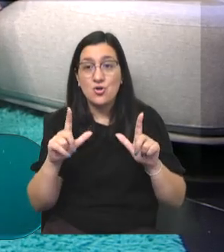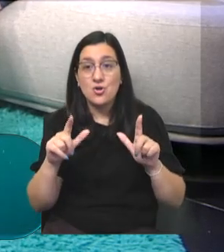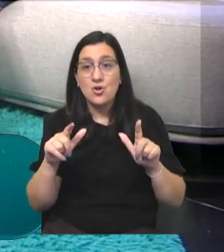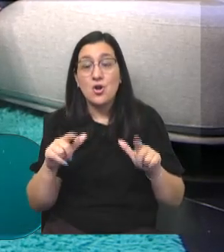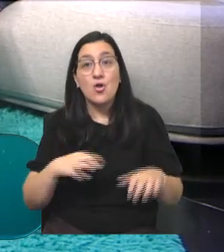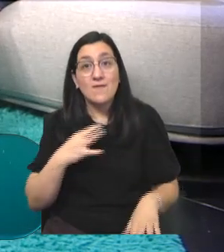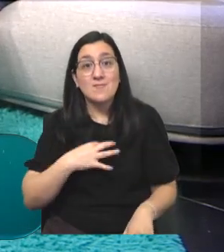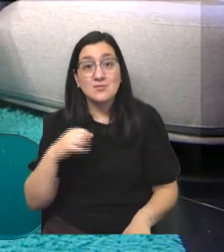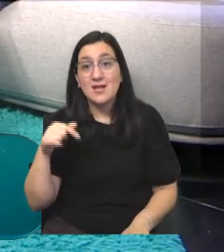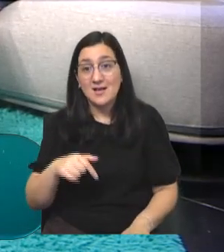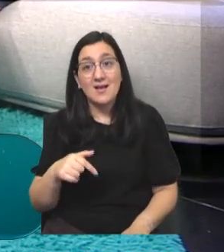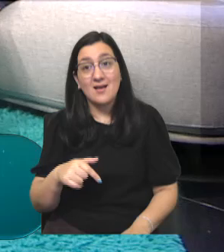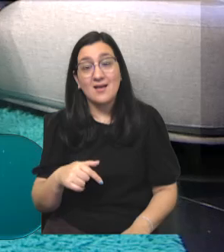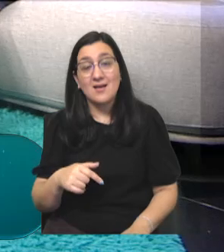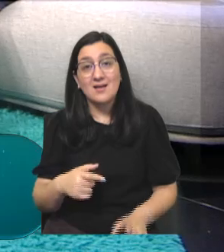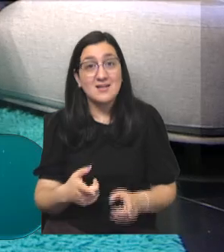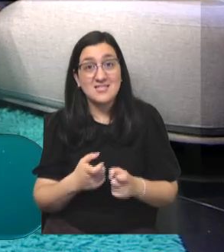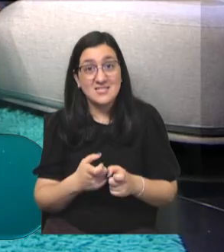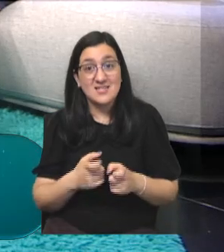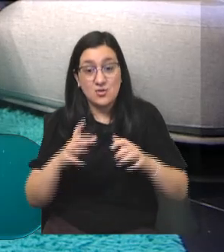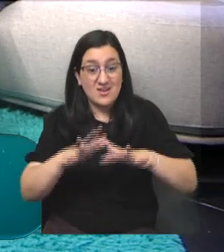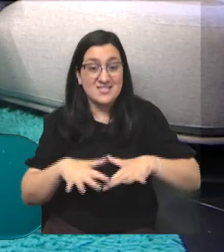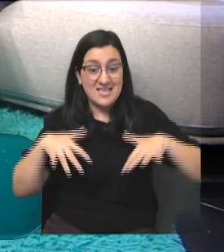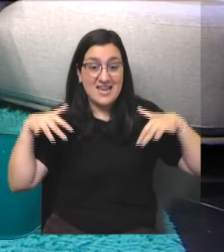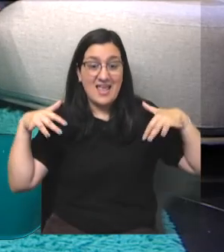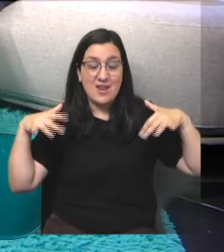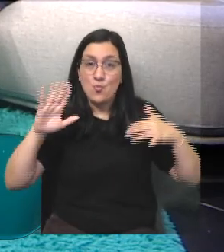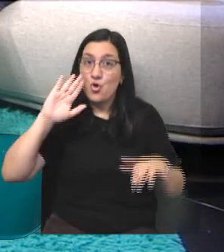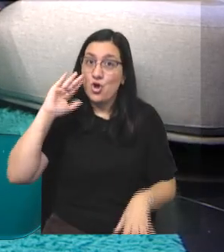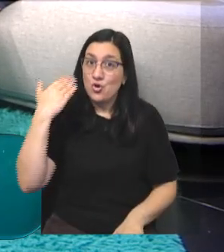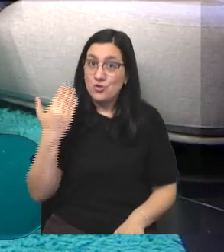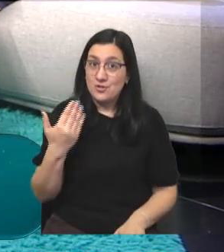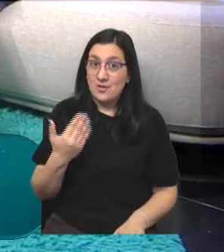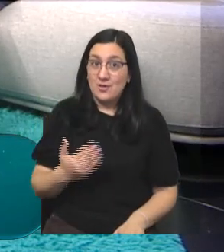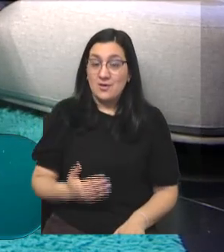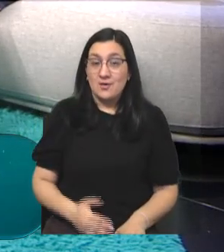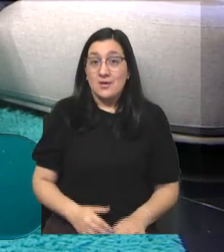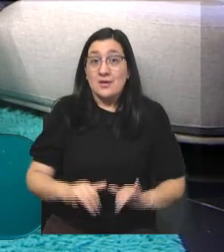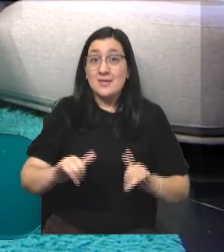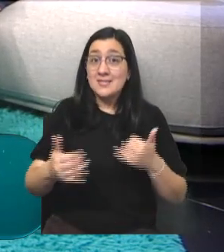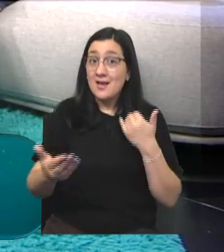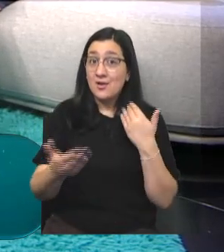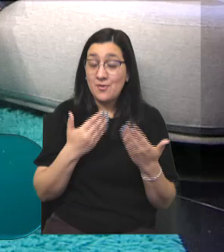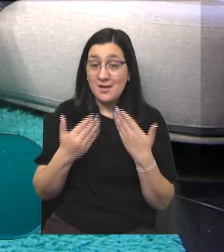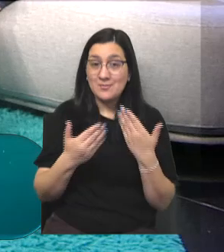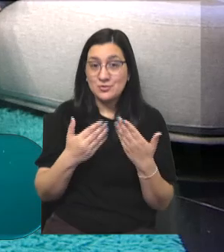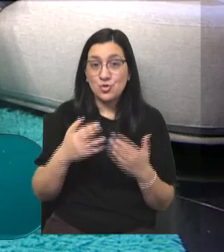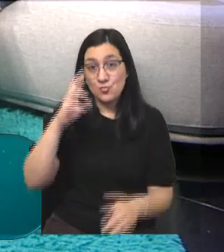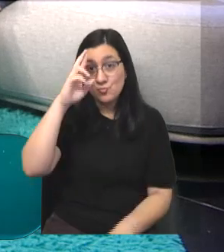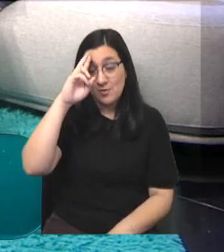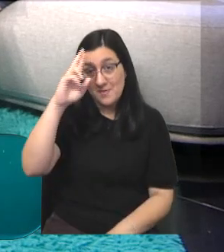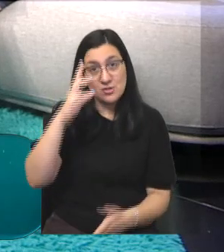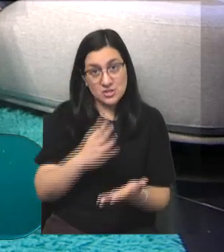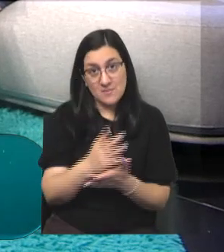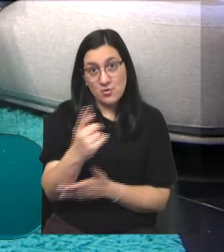es algo que merece estar en este escenario tan reconocido. Sí. Y que lo hablamos, creo, Fabián, y con mucho respeto cada vez que